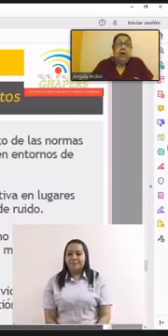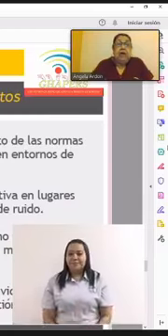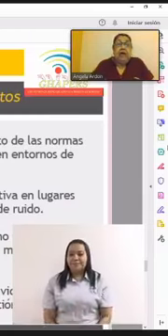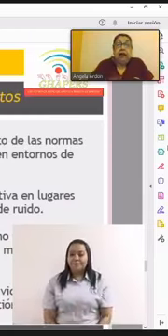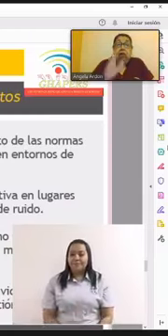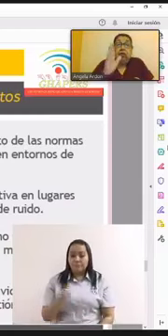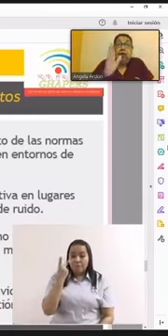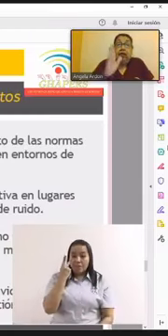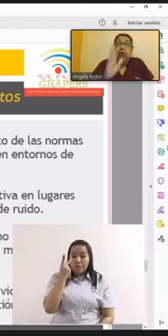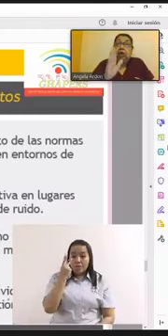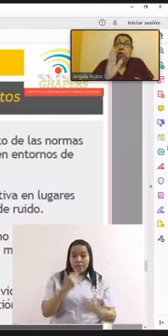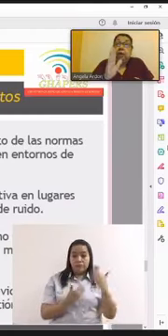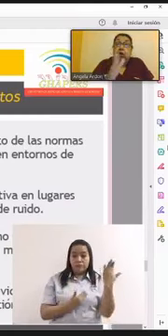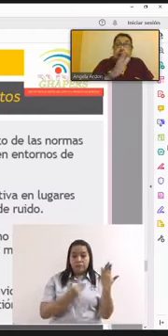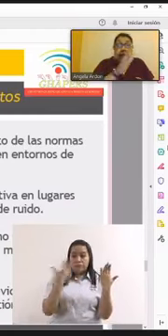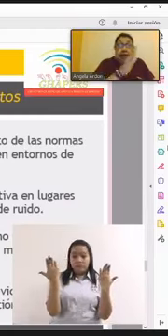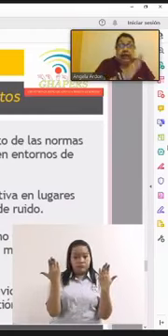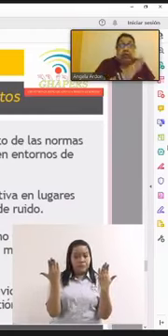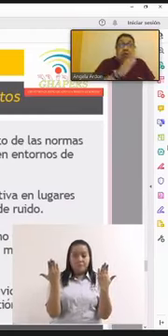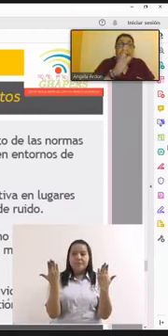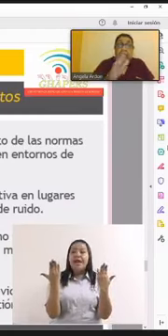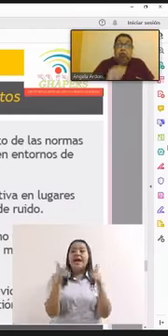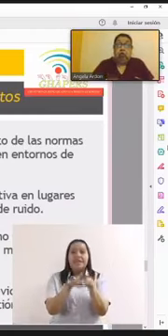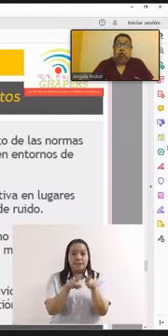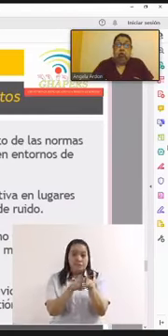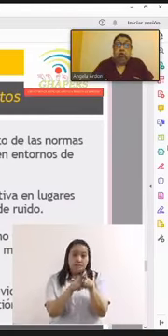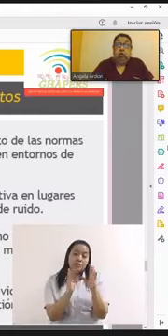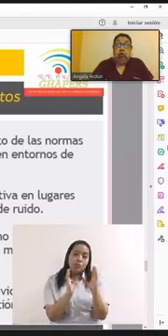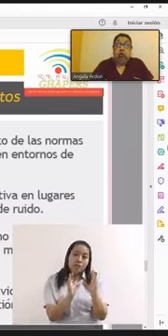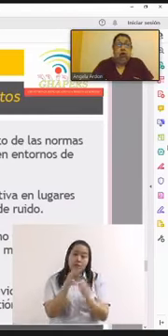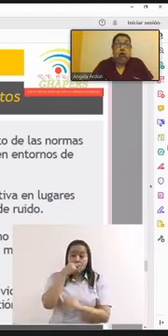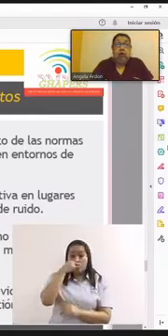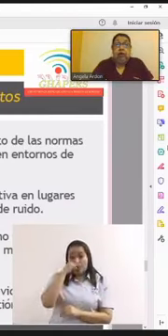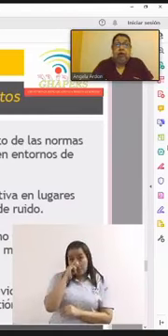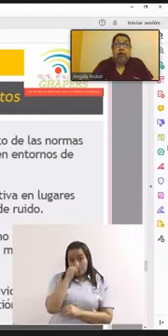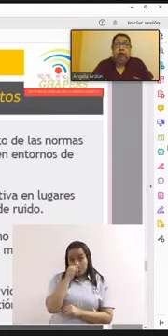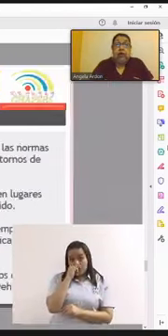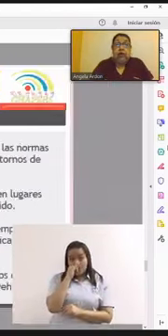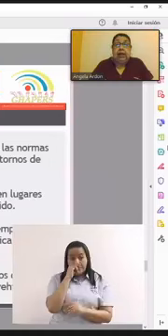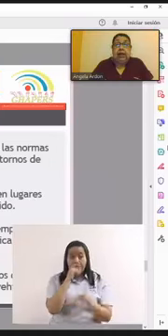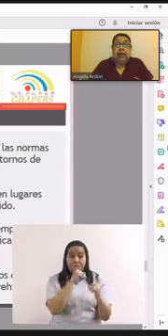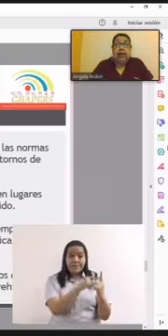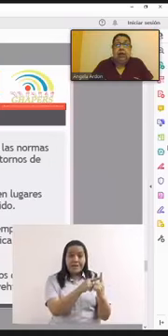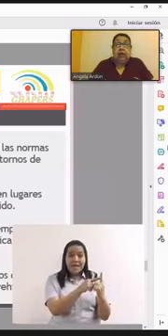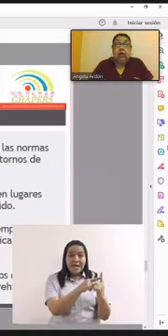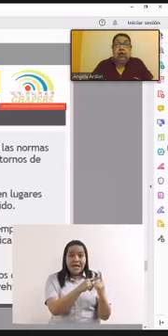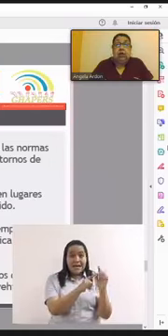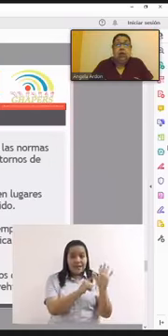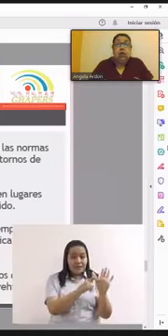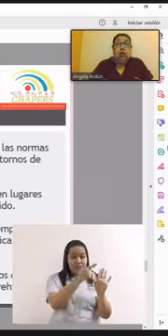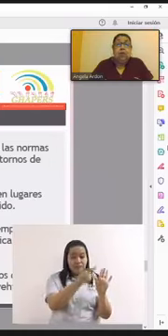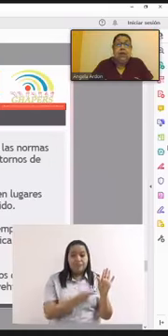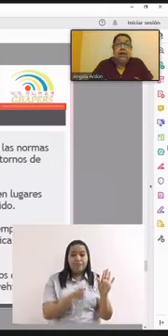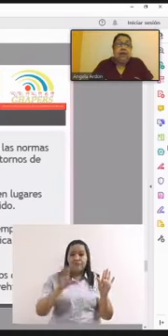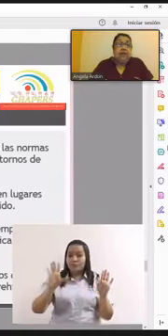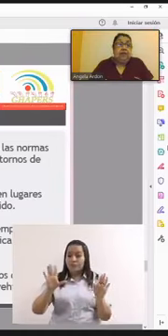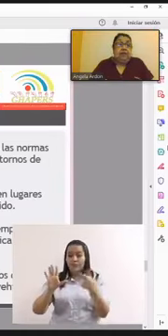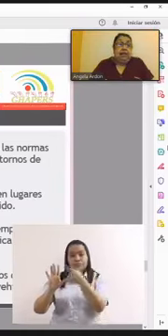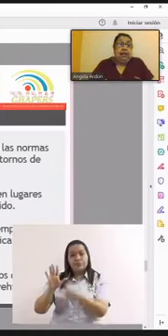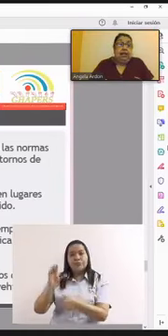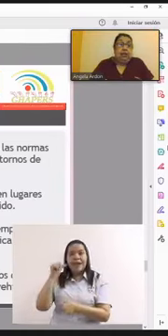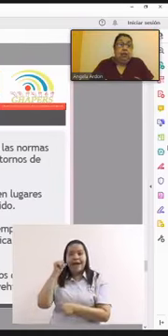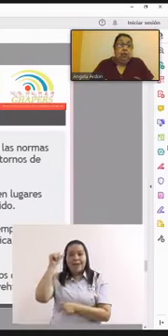Ahora mira los hábitos de cuidado en niños y en adultos. Todo eso tienen ustedes que verlo. Son